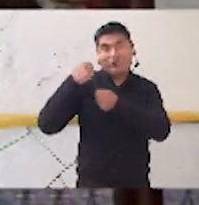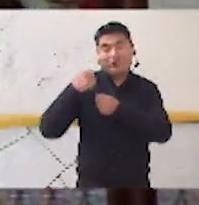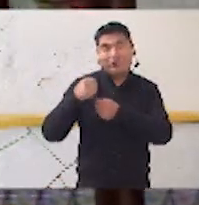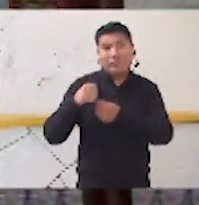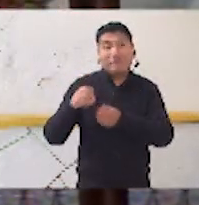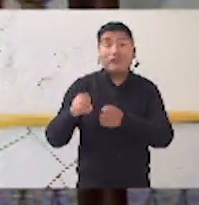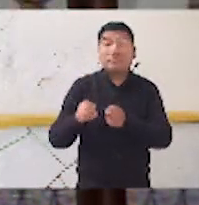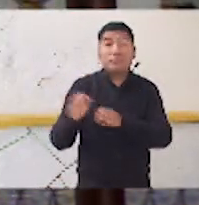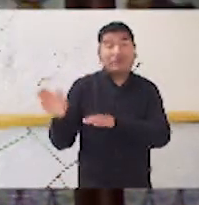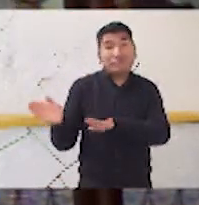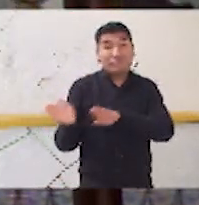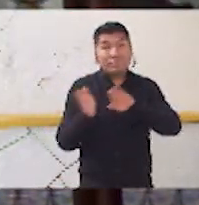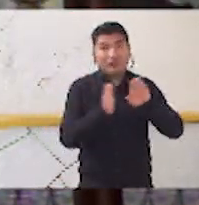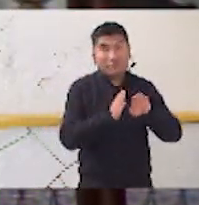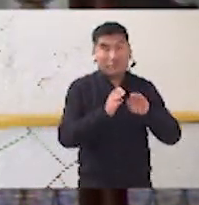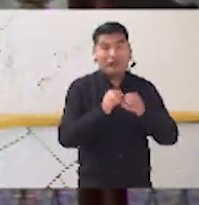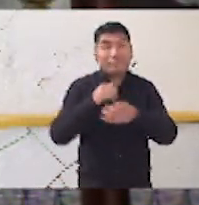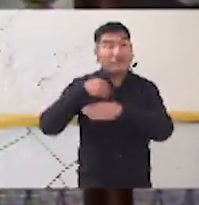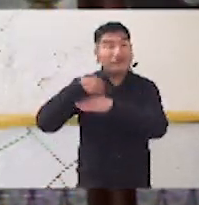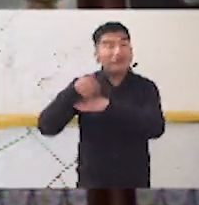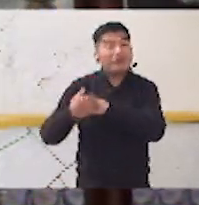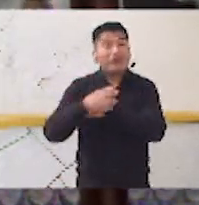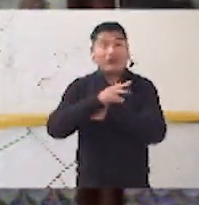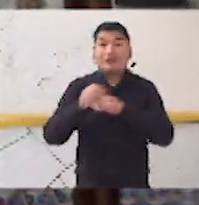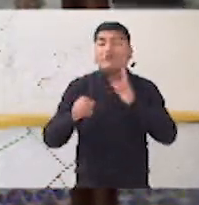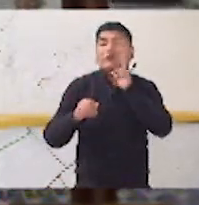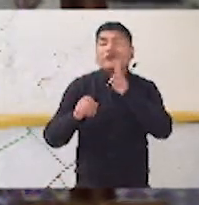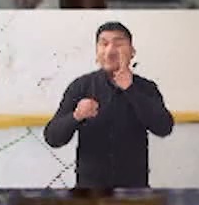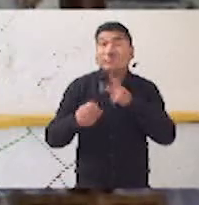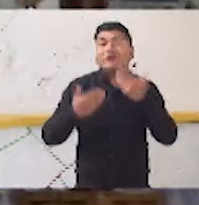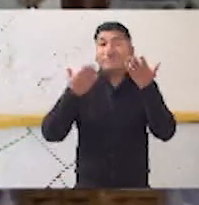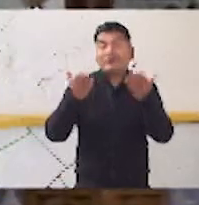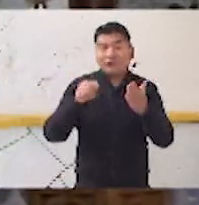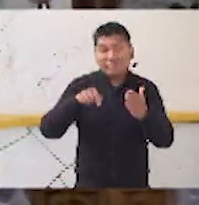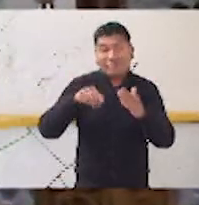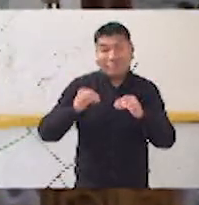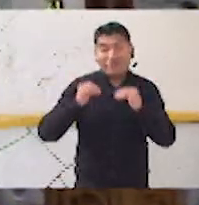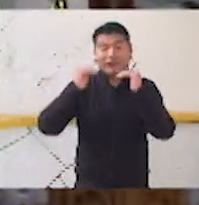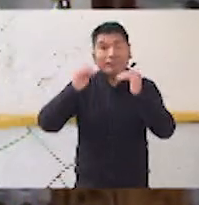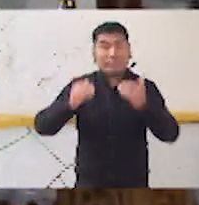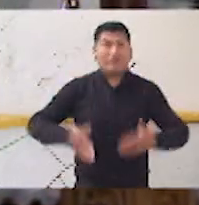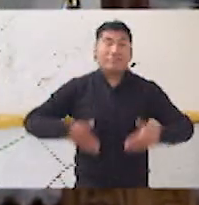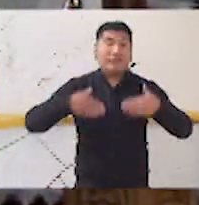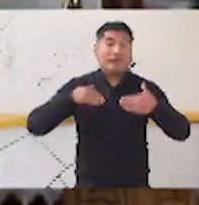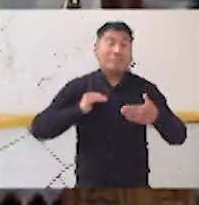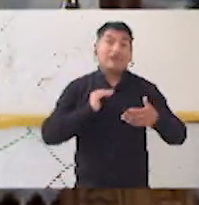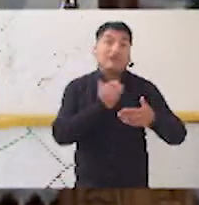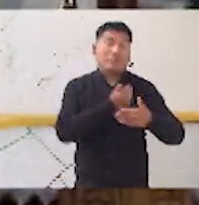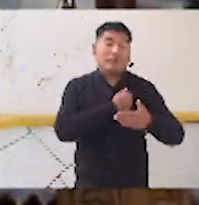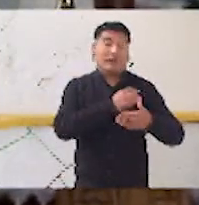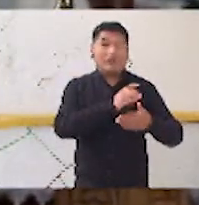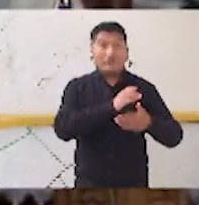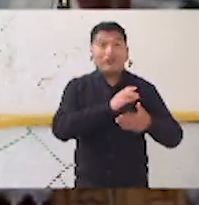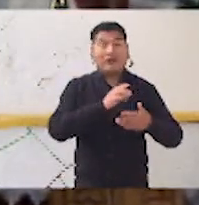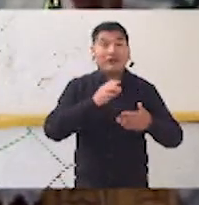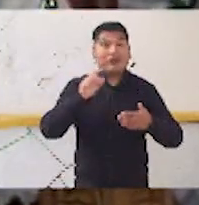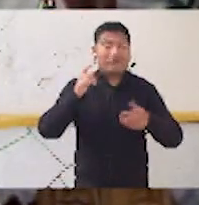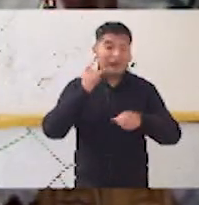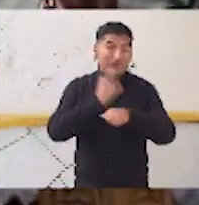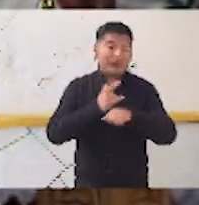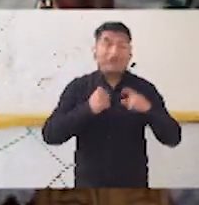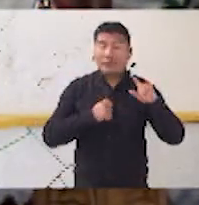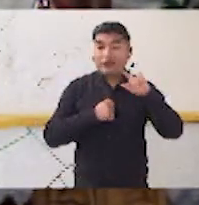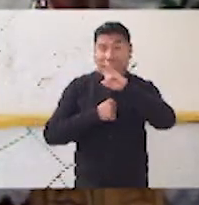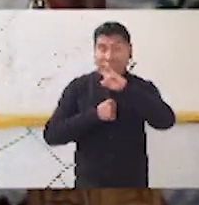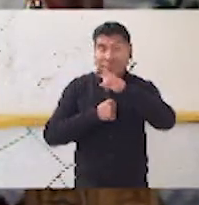penares. Junto con las especies del pan y el vino, ofrecemos en este altar la vida de nuestra diócesis del Alto. Le